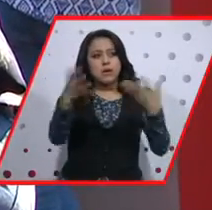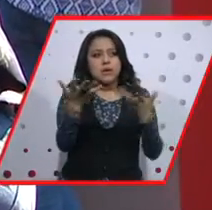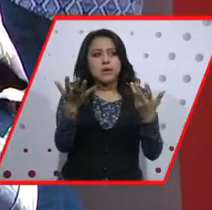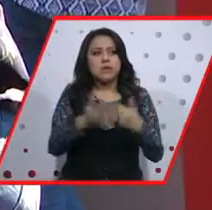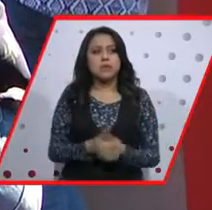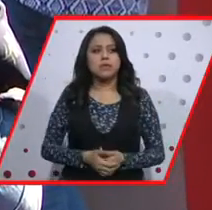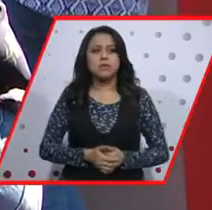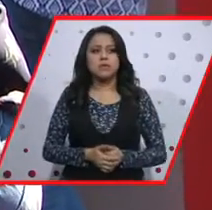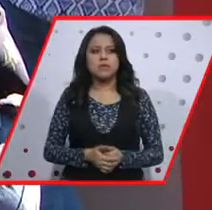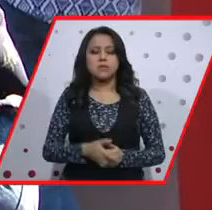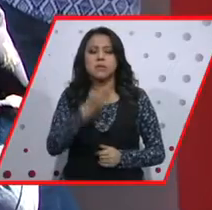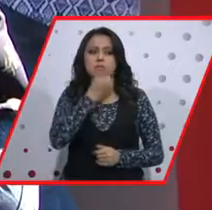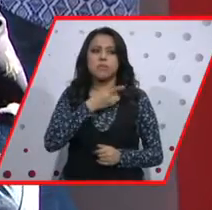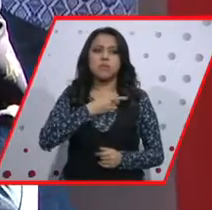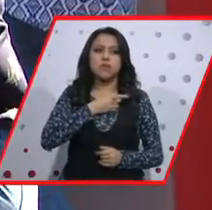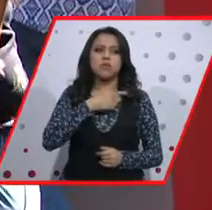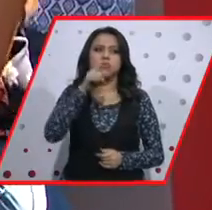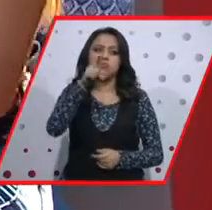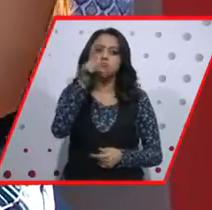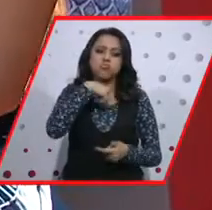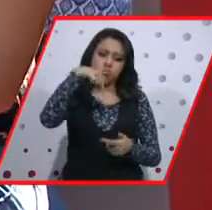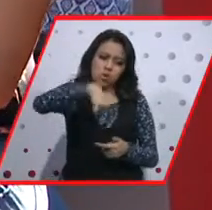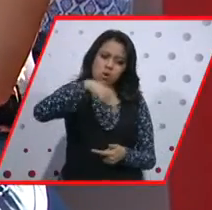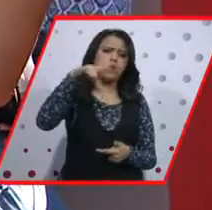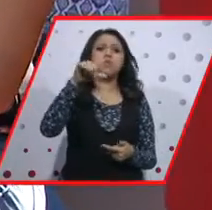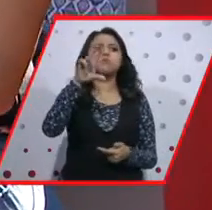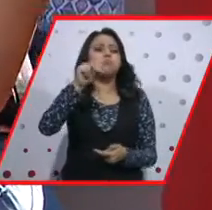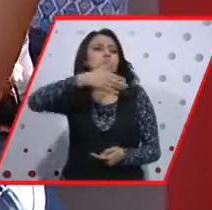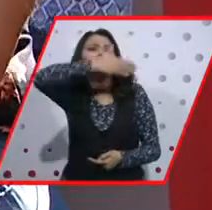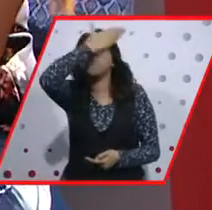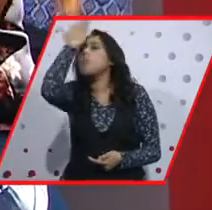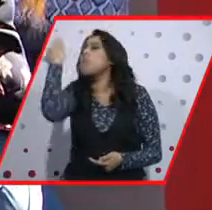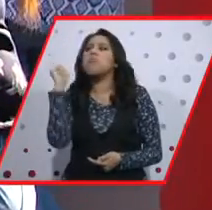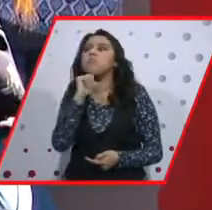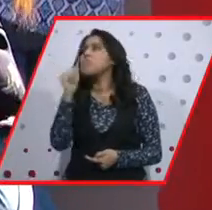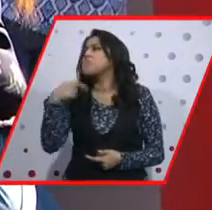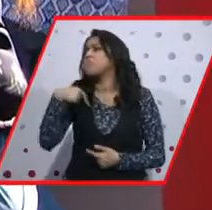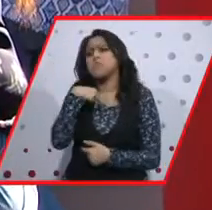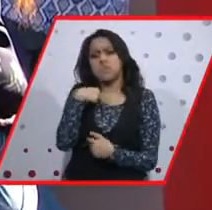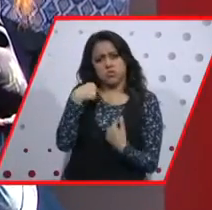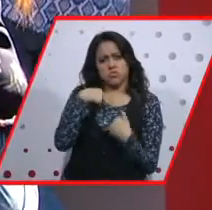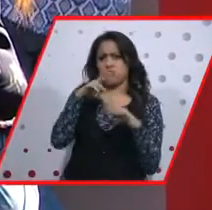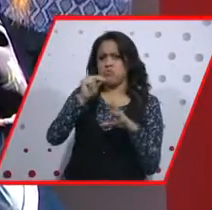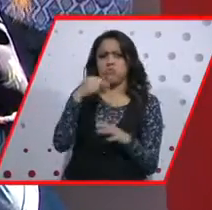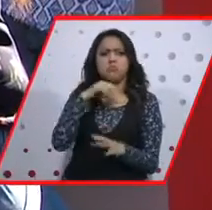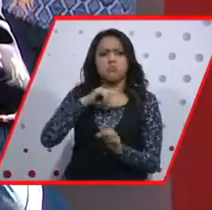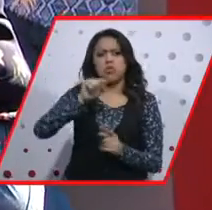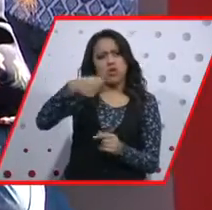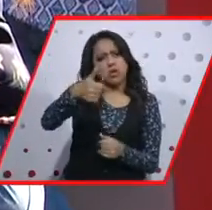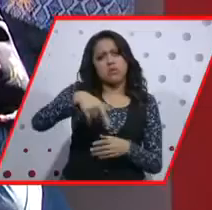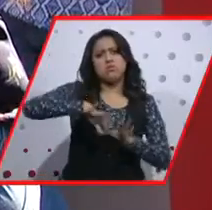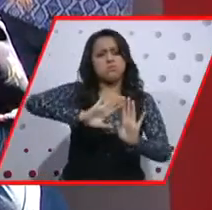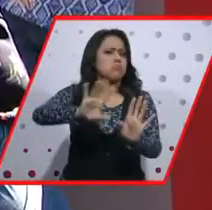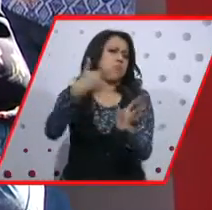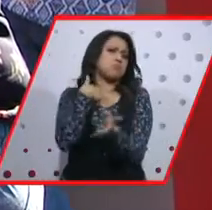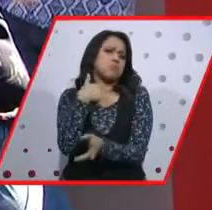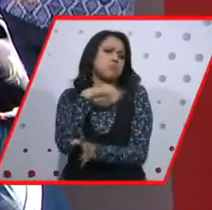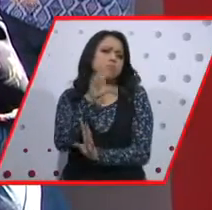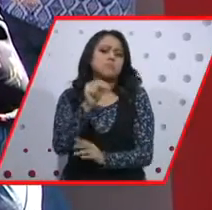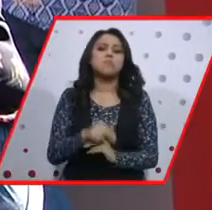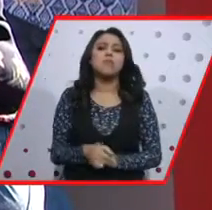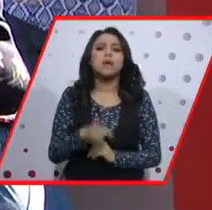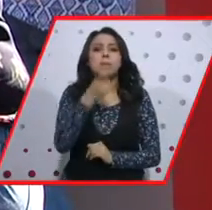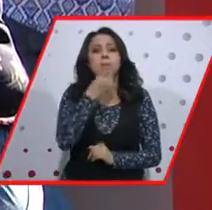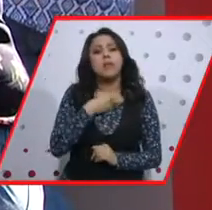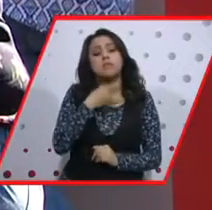Fernando? Yo me lavo las manos aquí, yo no sé nada. El proveedor me indica, ¿sabes qué? No tengo el